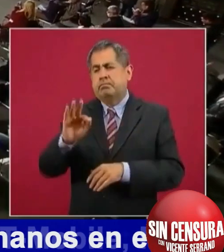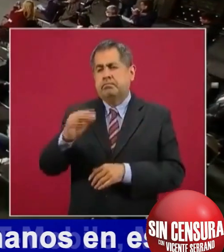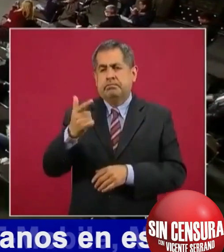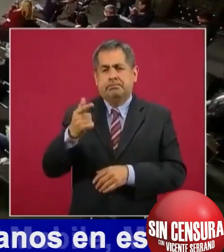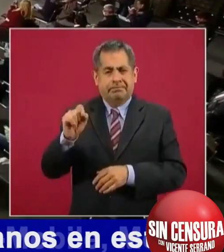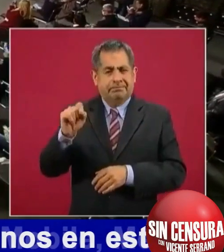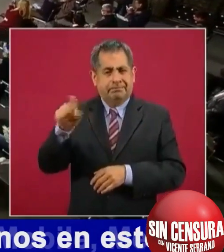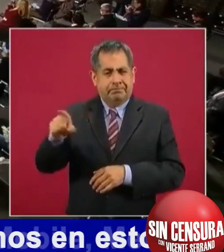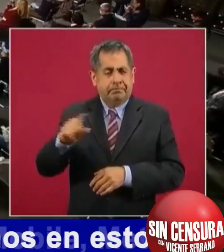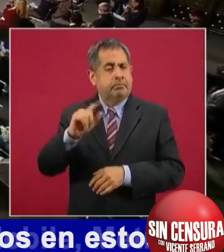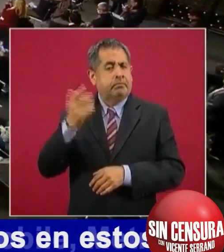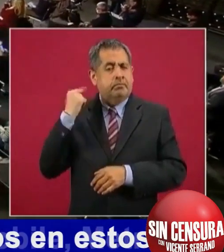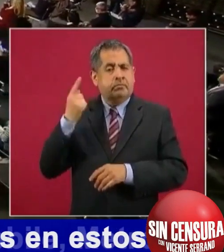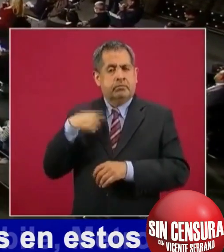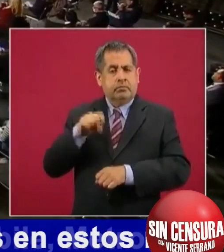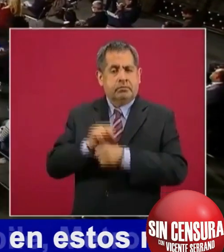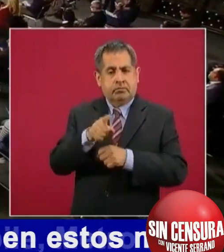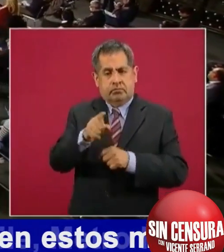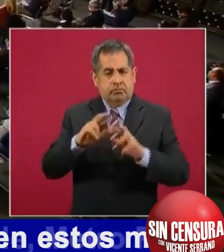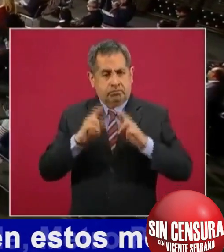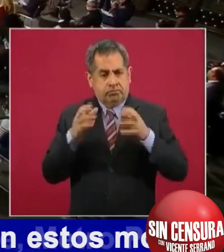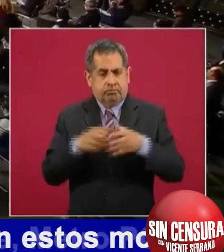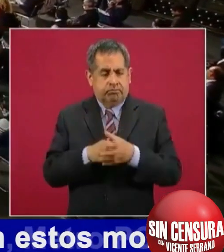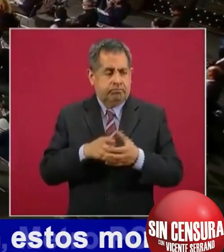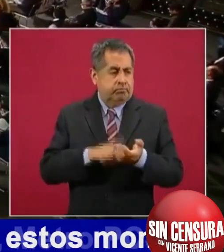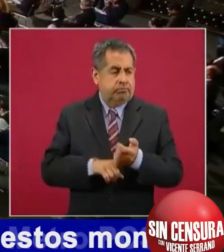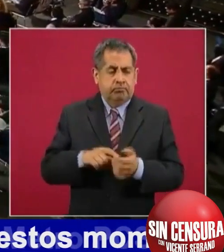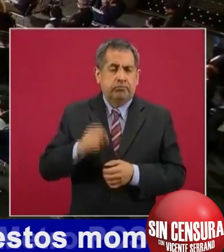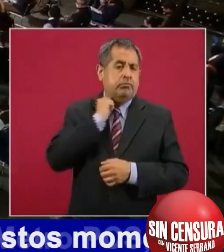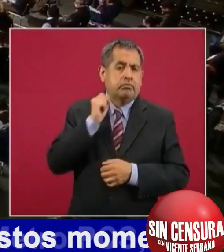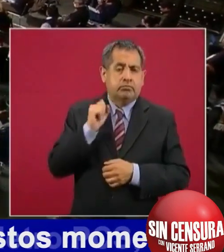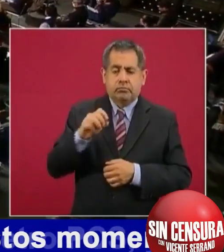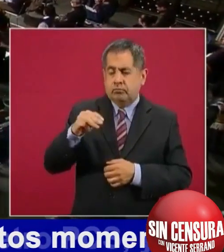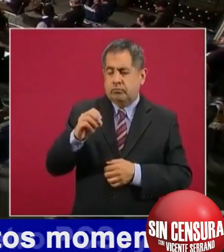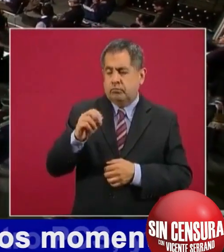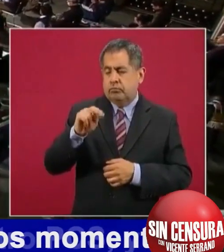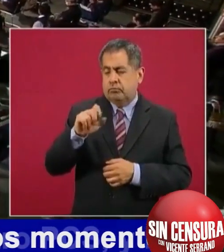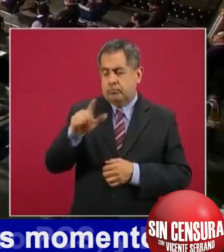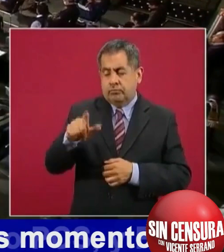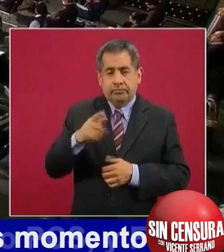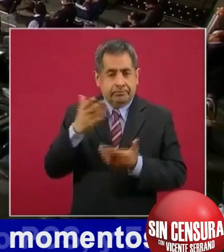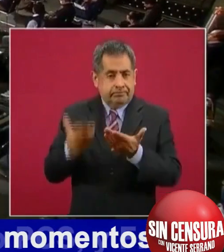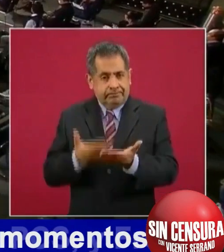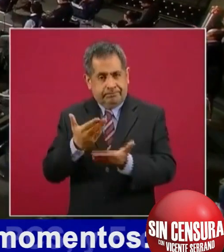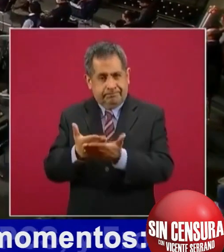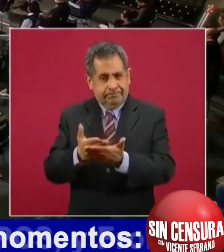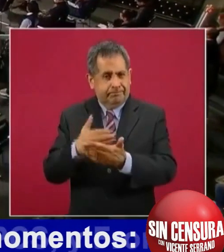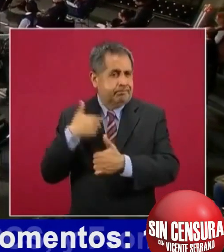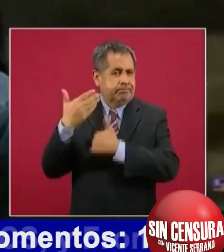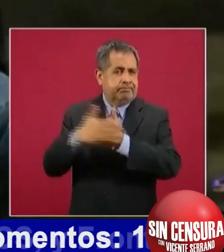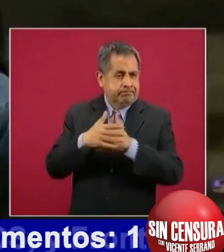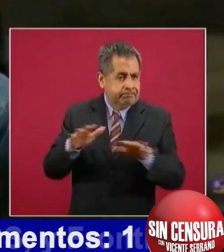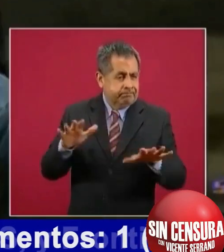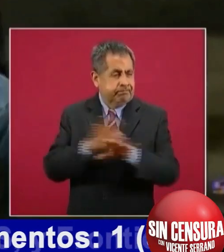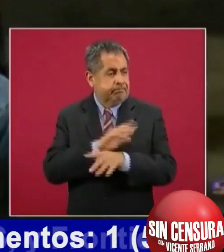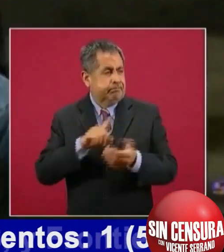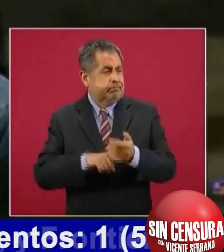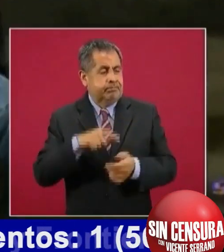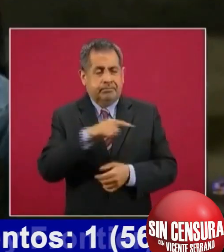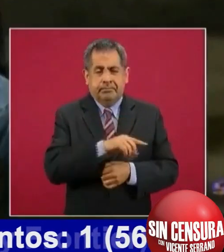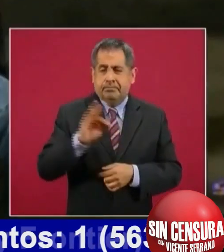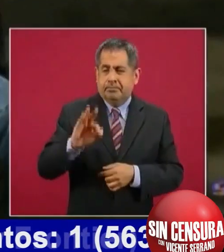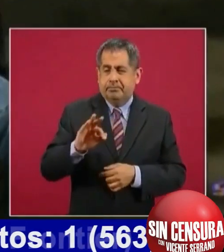semana pasada se reunió con Ricardo Monreal, el senador, y está todavía sobre la mesa la reforma al Poder Judicial, que la